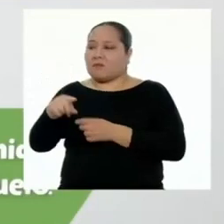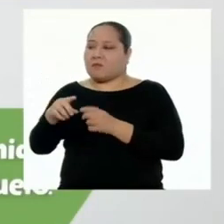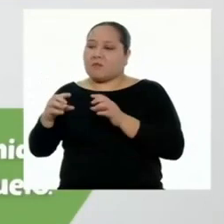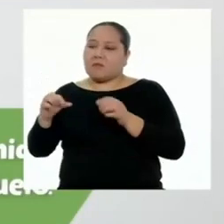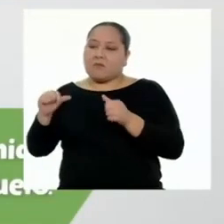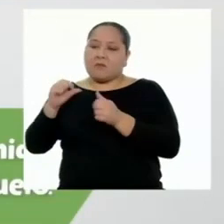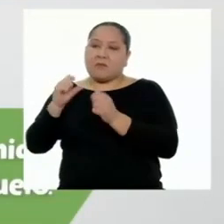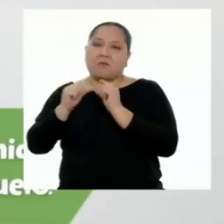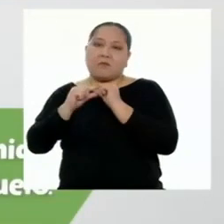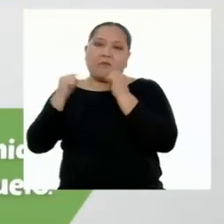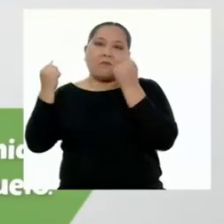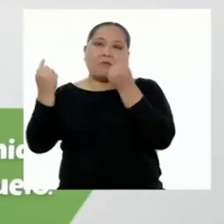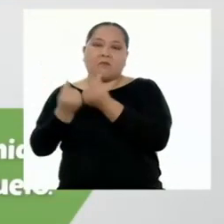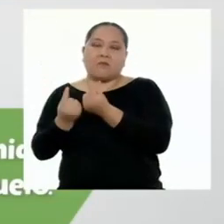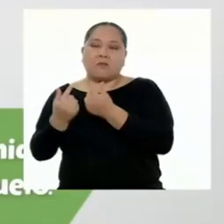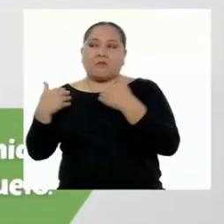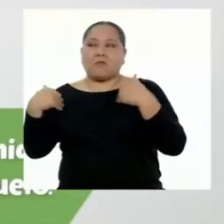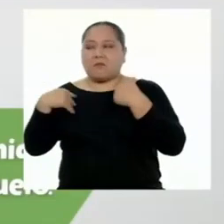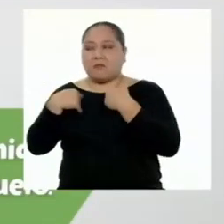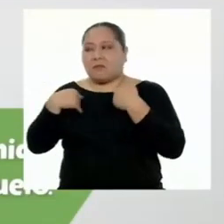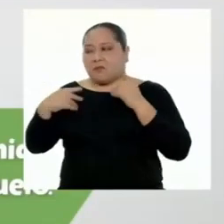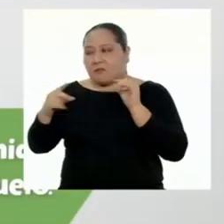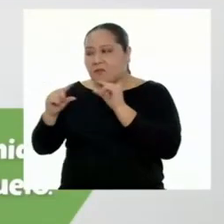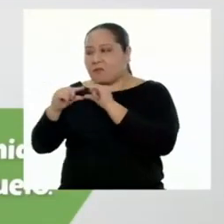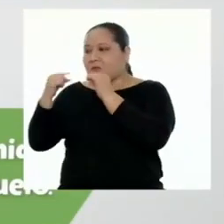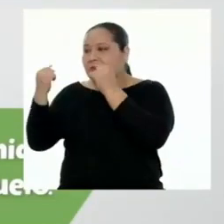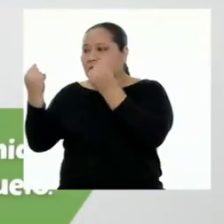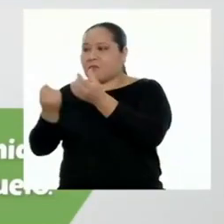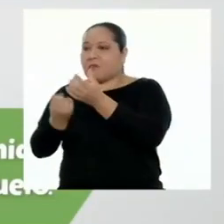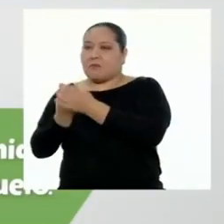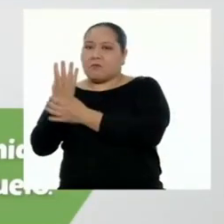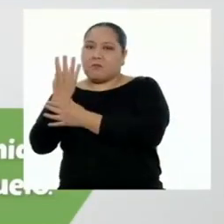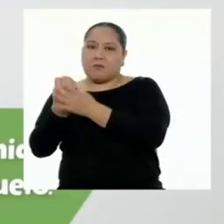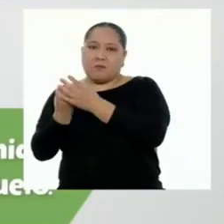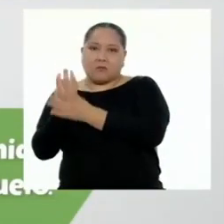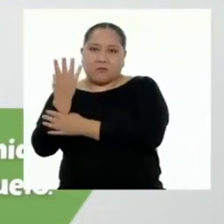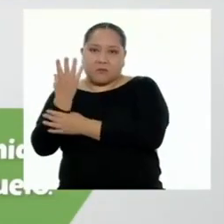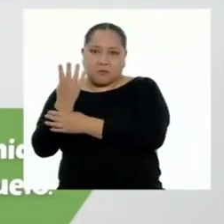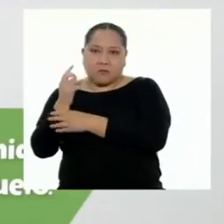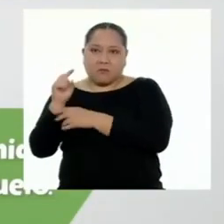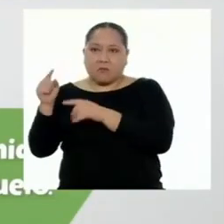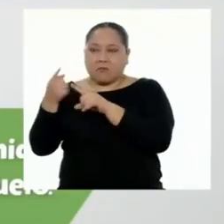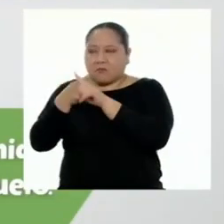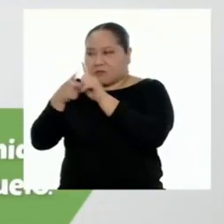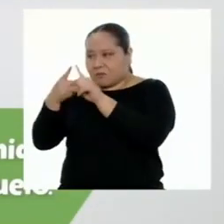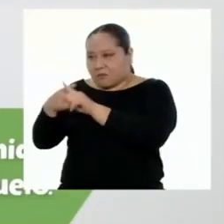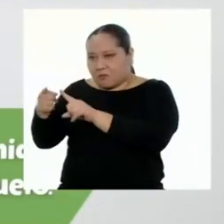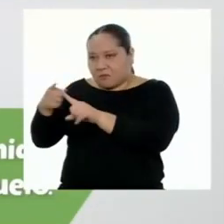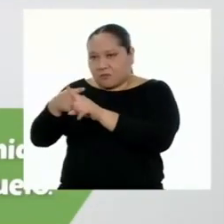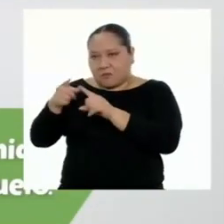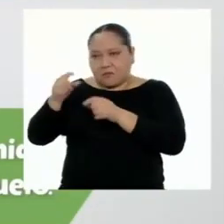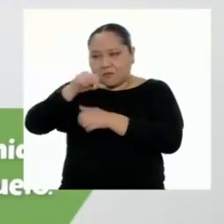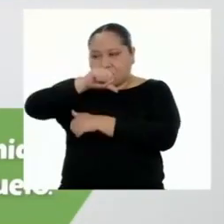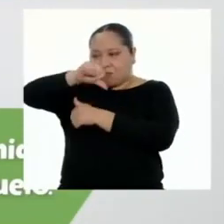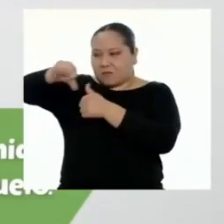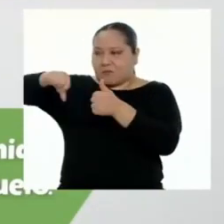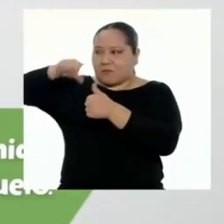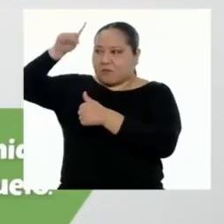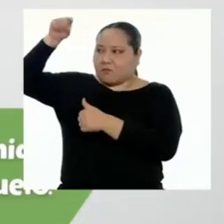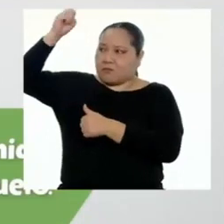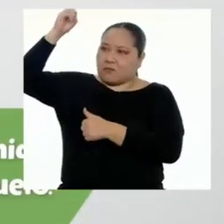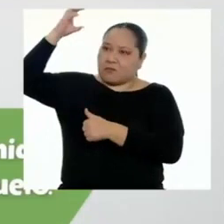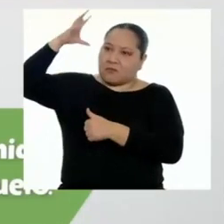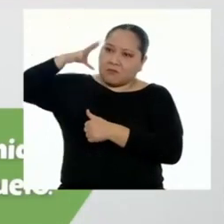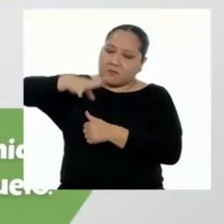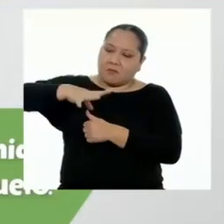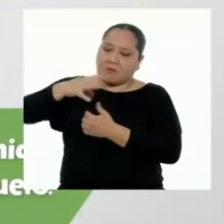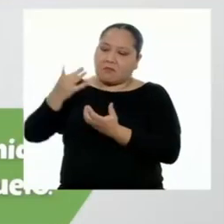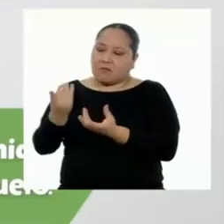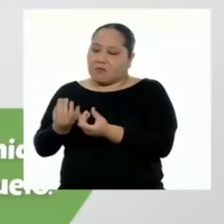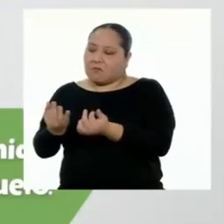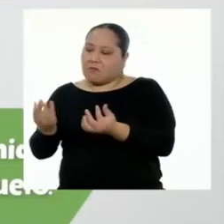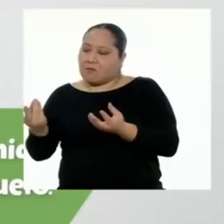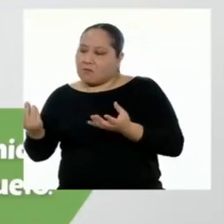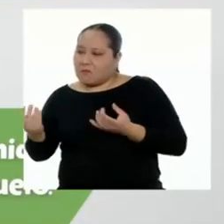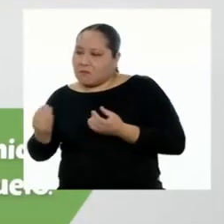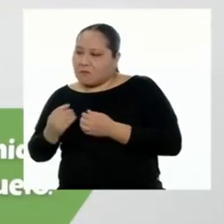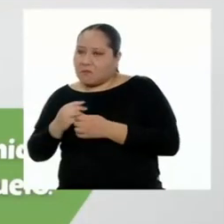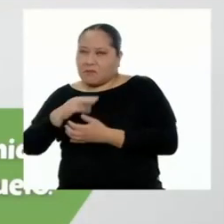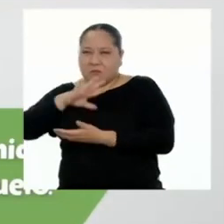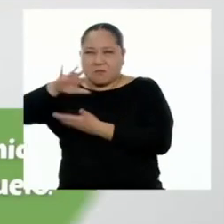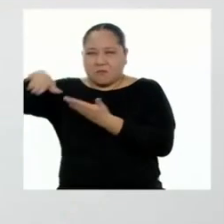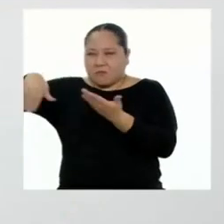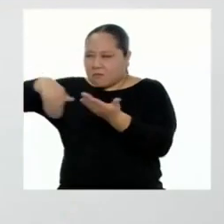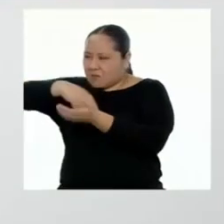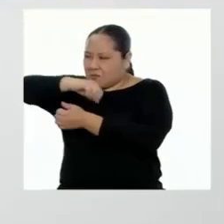vegetales, animales y de microorganismos y su entorno con el agua, la luz, el aire y el suelo con